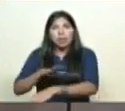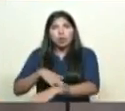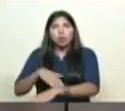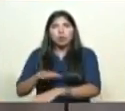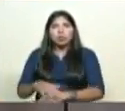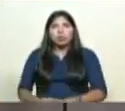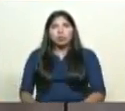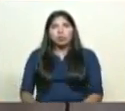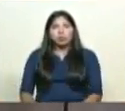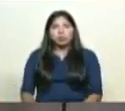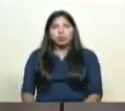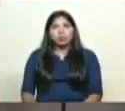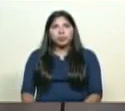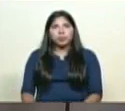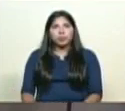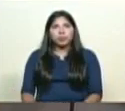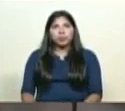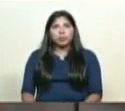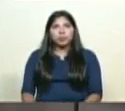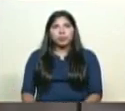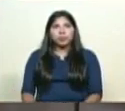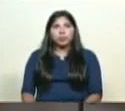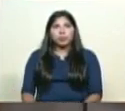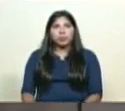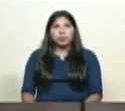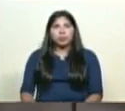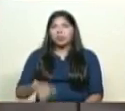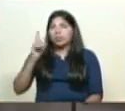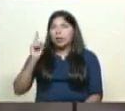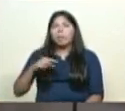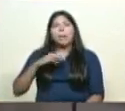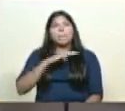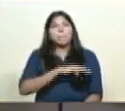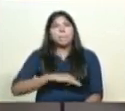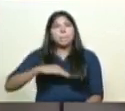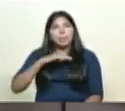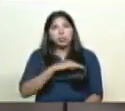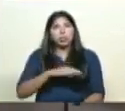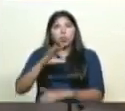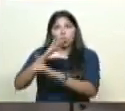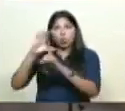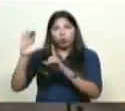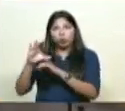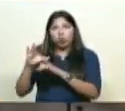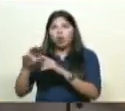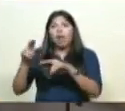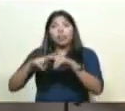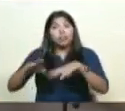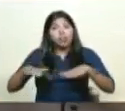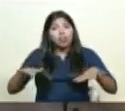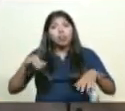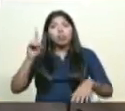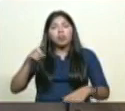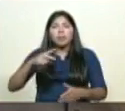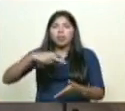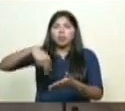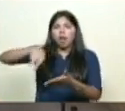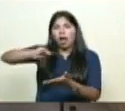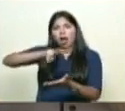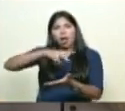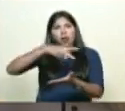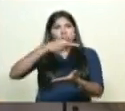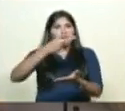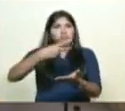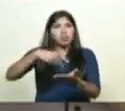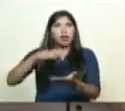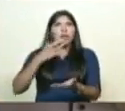presente, algunas expresiones de la misión cultura también han estado presentes el día de hoy, niños con danzas como